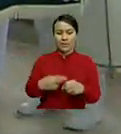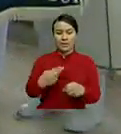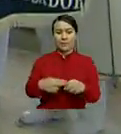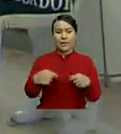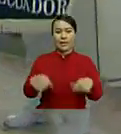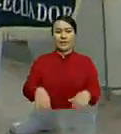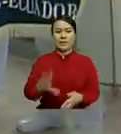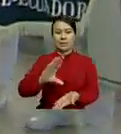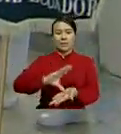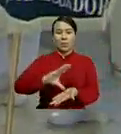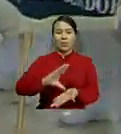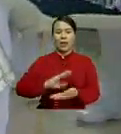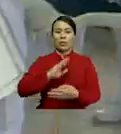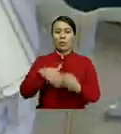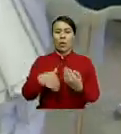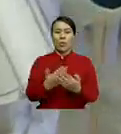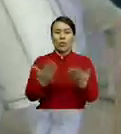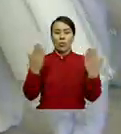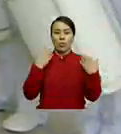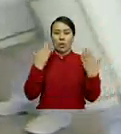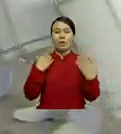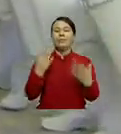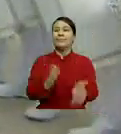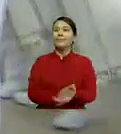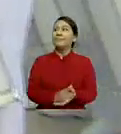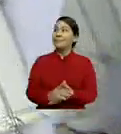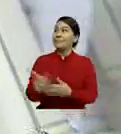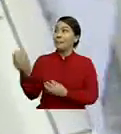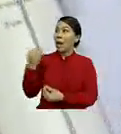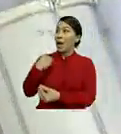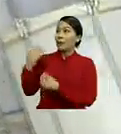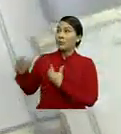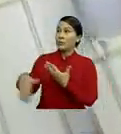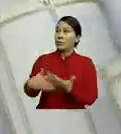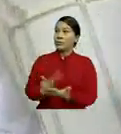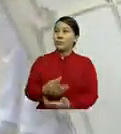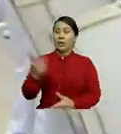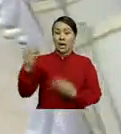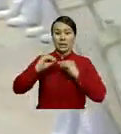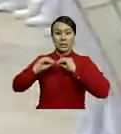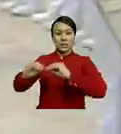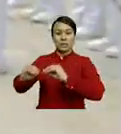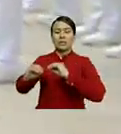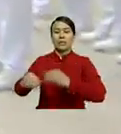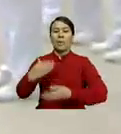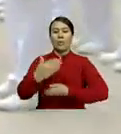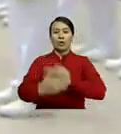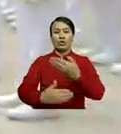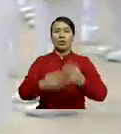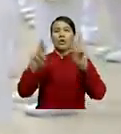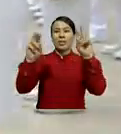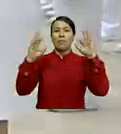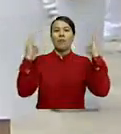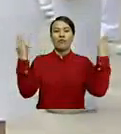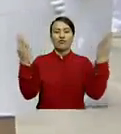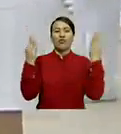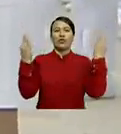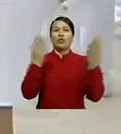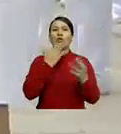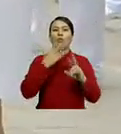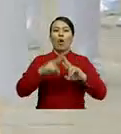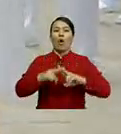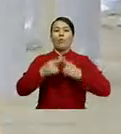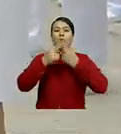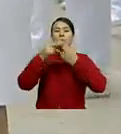nuestra urbe porteña. Bueno, y ellos también les han enseñado en clases lo que es el proceso fundacional de cómo ha iniciado esta